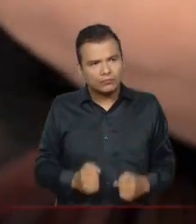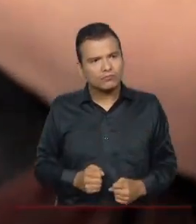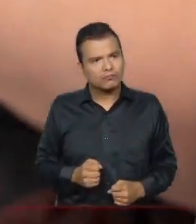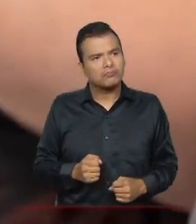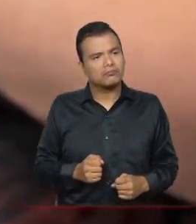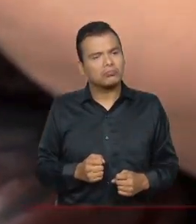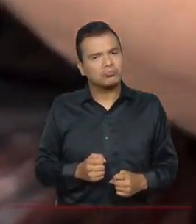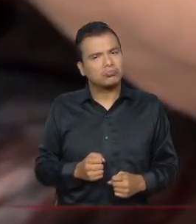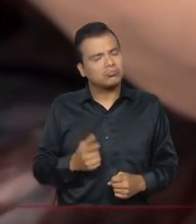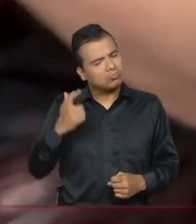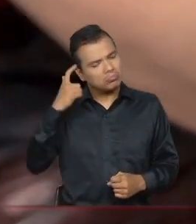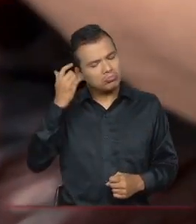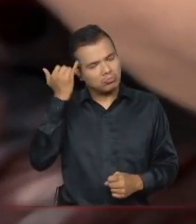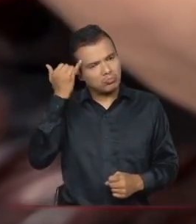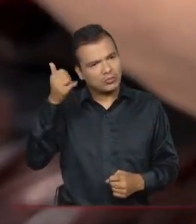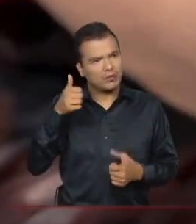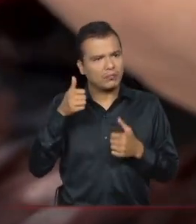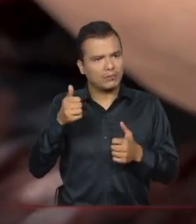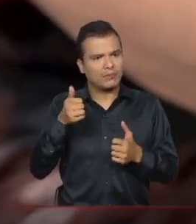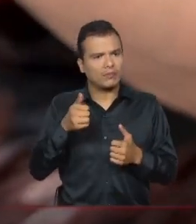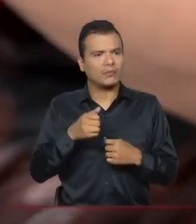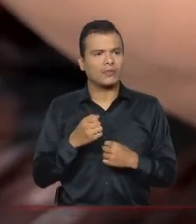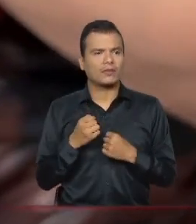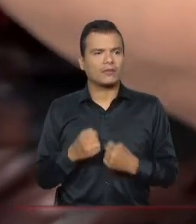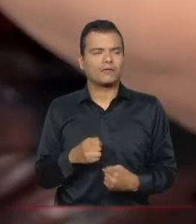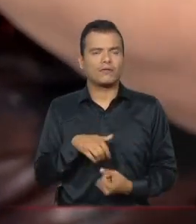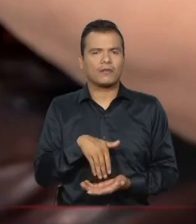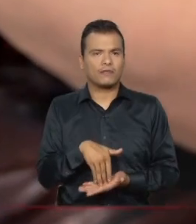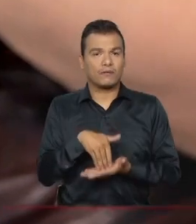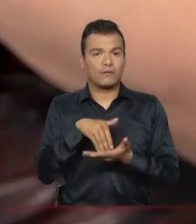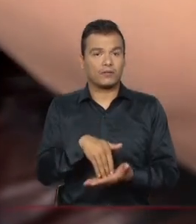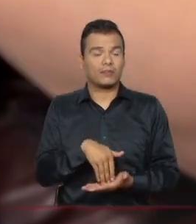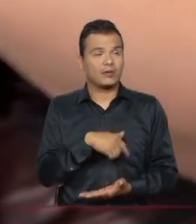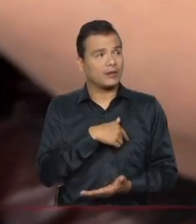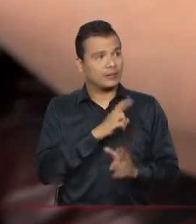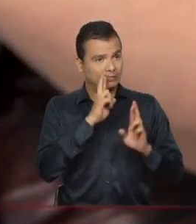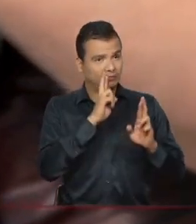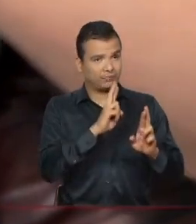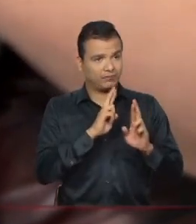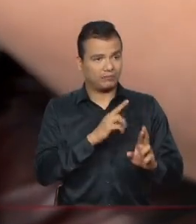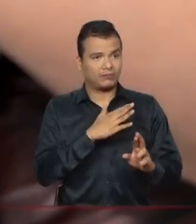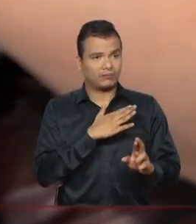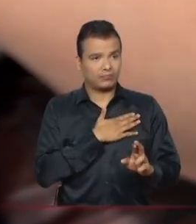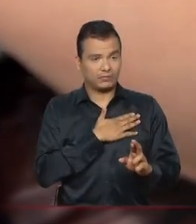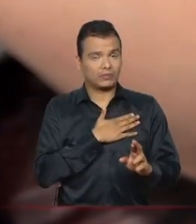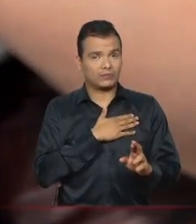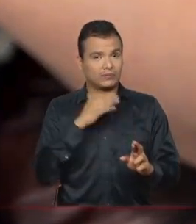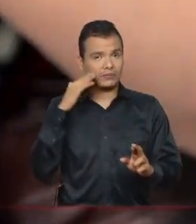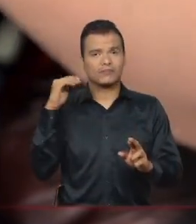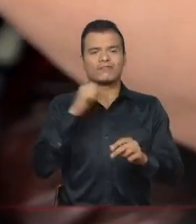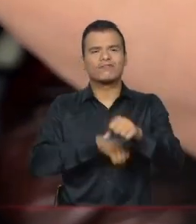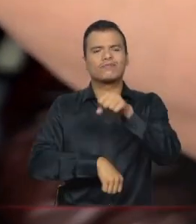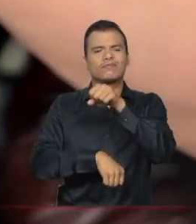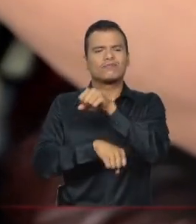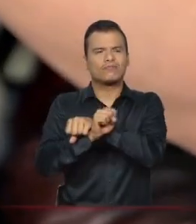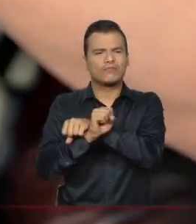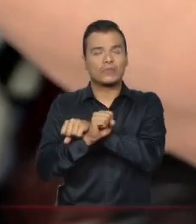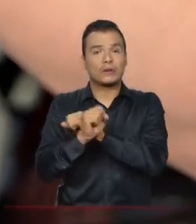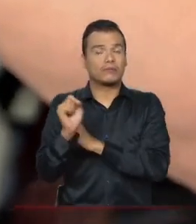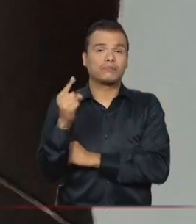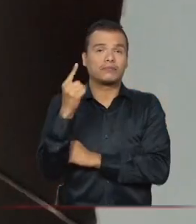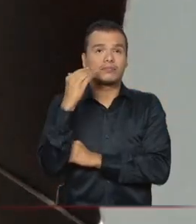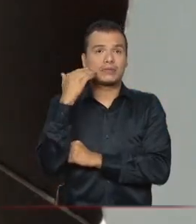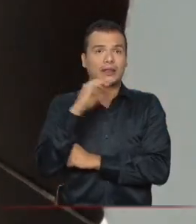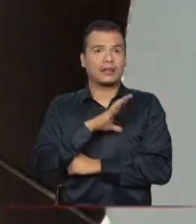idea. Un reconocimiento que me hizo Antioquia como la pionera del fútbol femenino a nivel de Santiago de Cali.